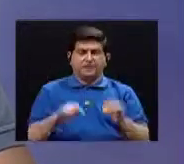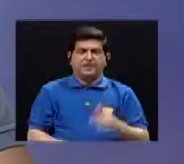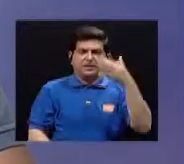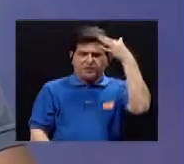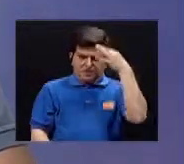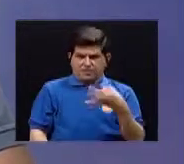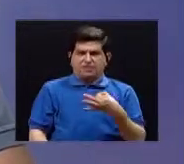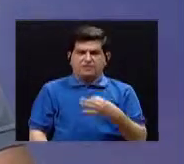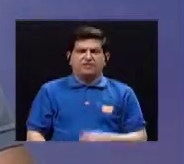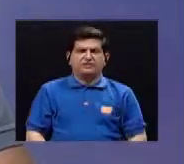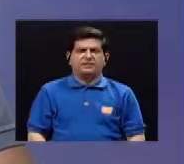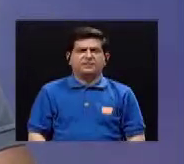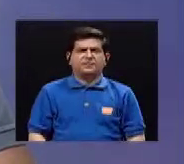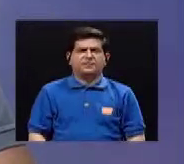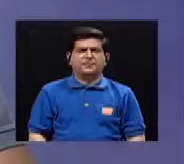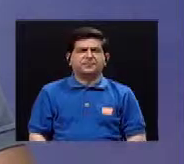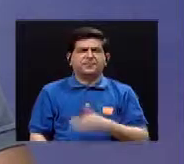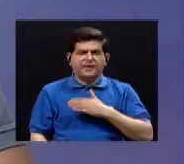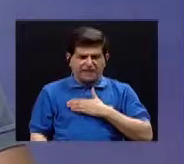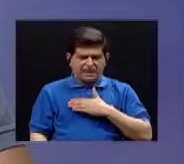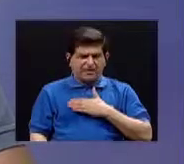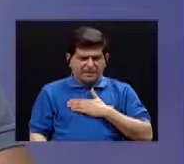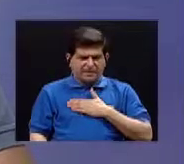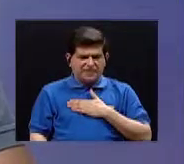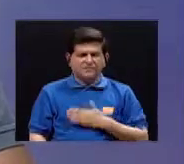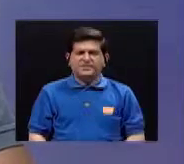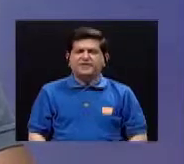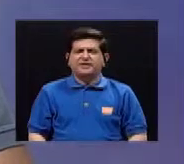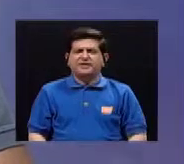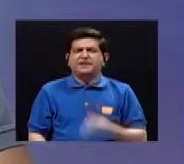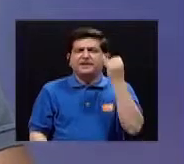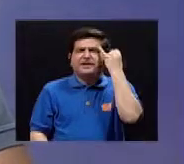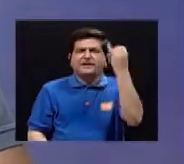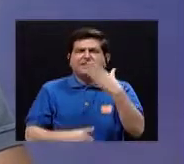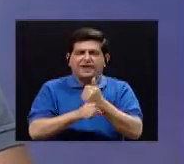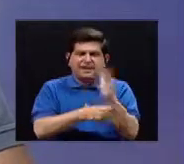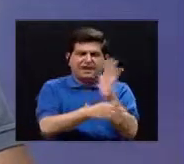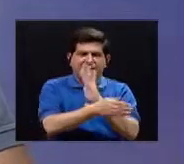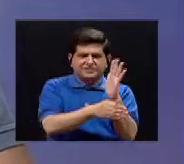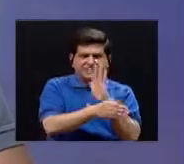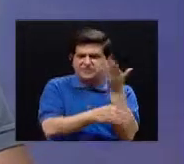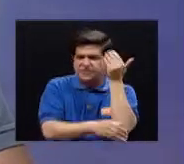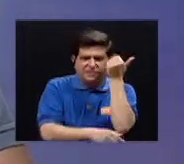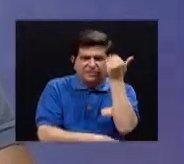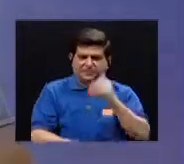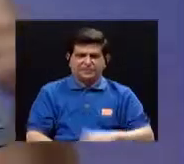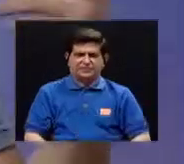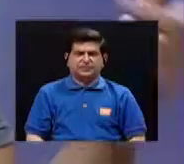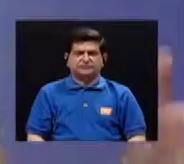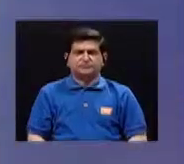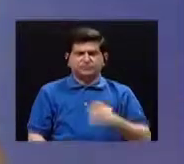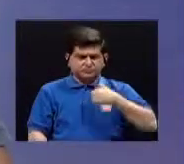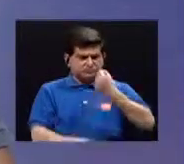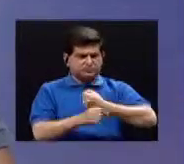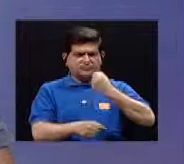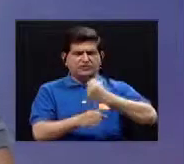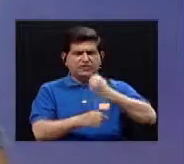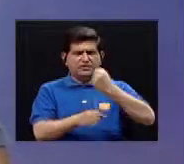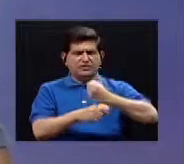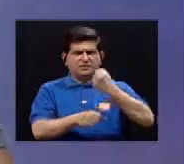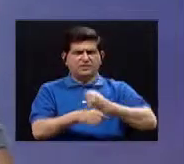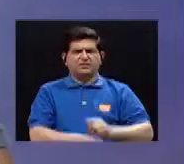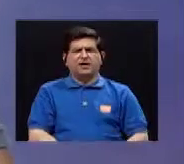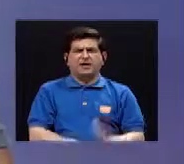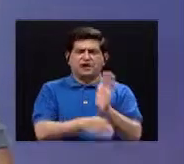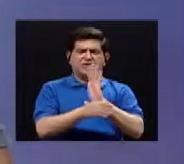pero creo que ahí o sea a mí a mi me nace como la idea de hacer la película porque estaba trabajando